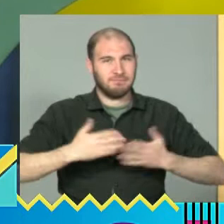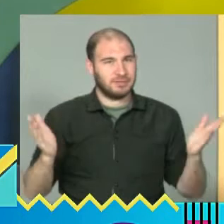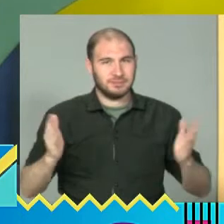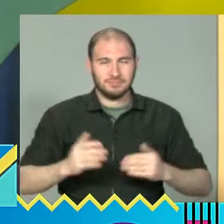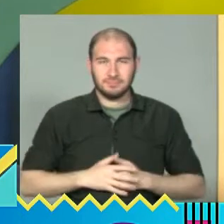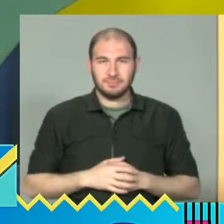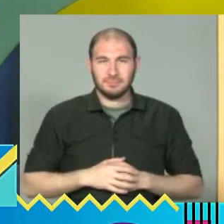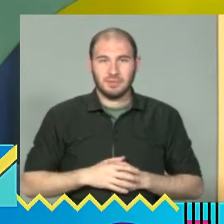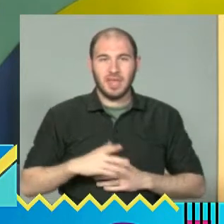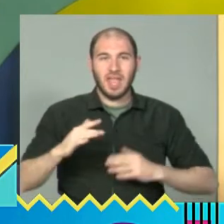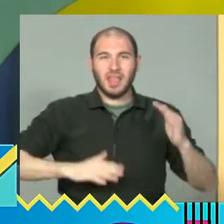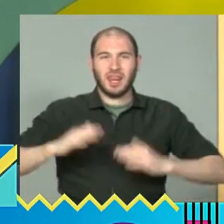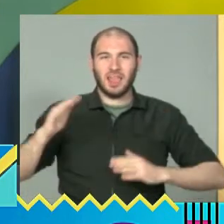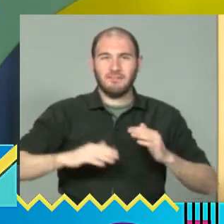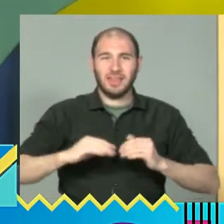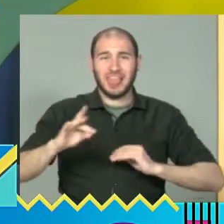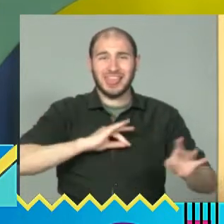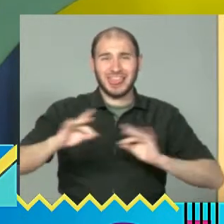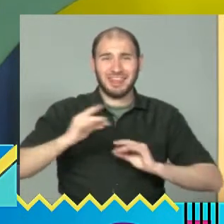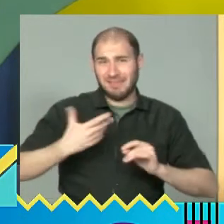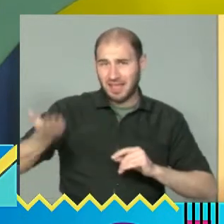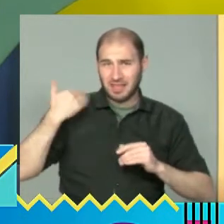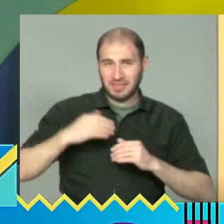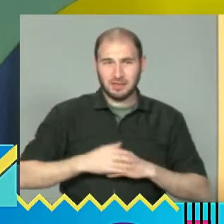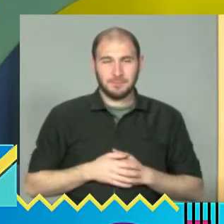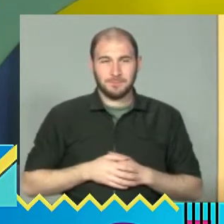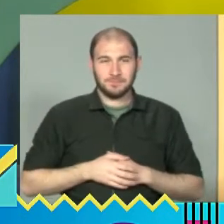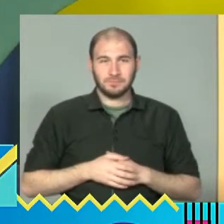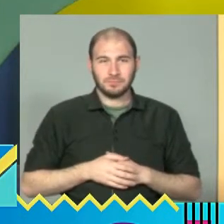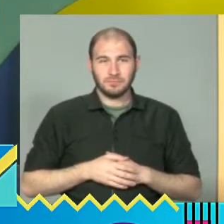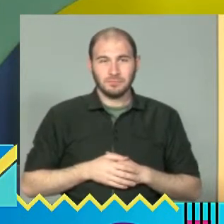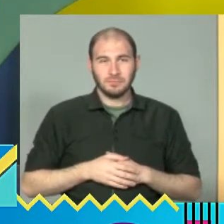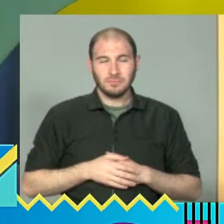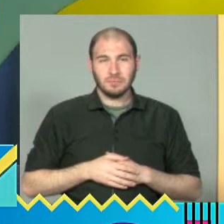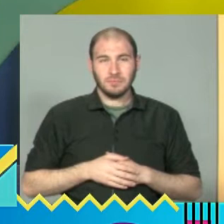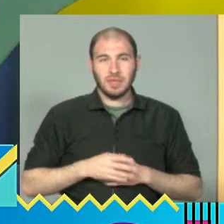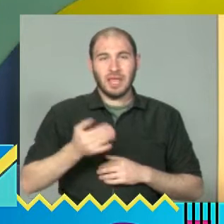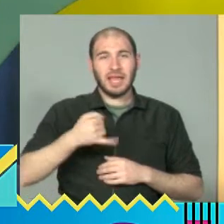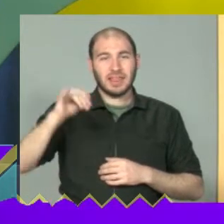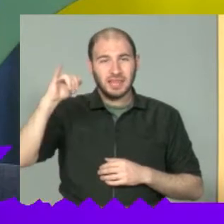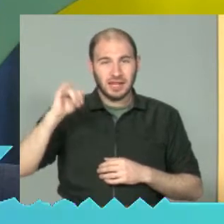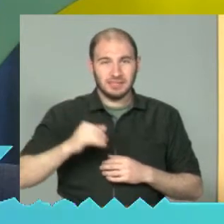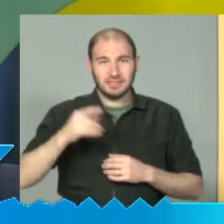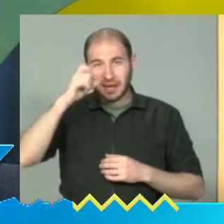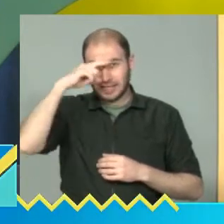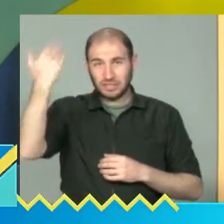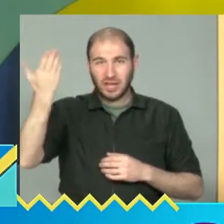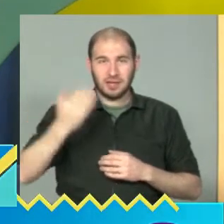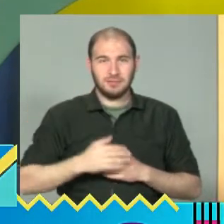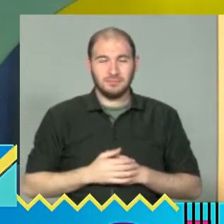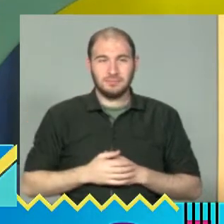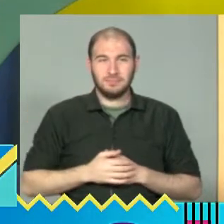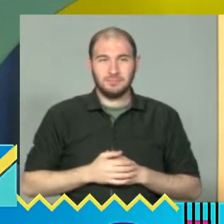digo, en el nivel de endeudamiento inicial, a las tasas internacionales y